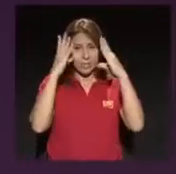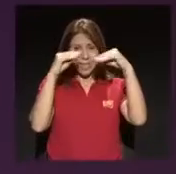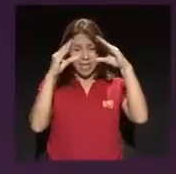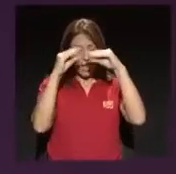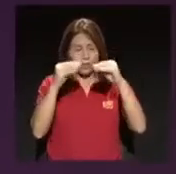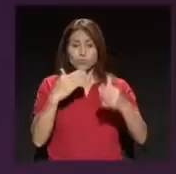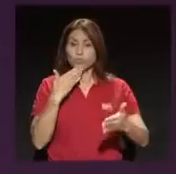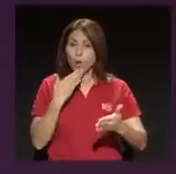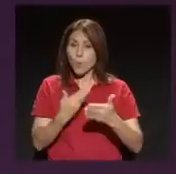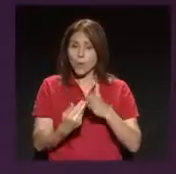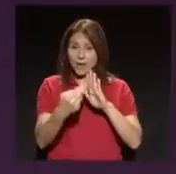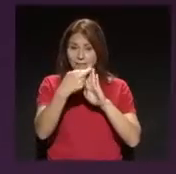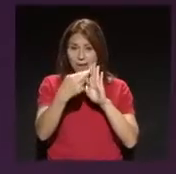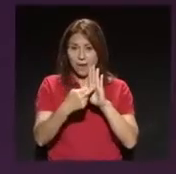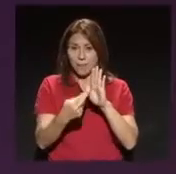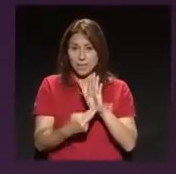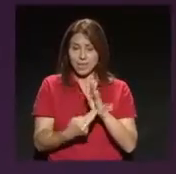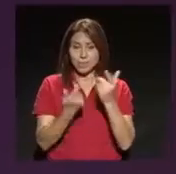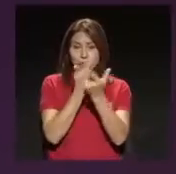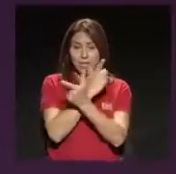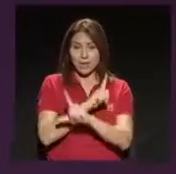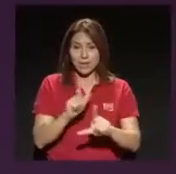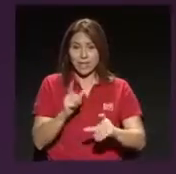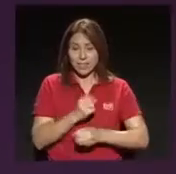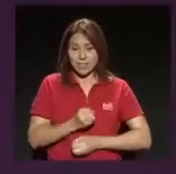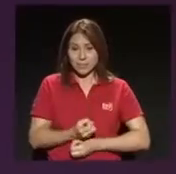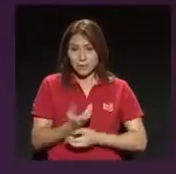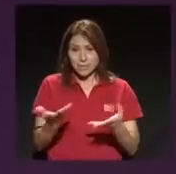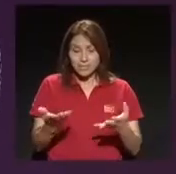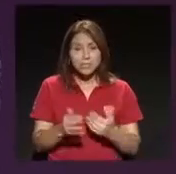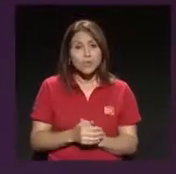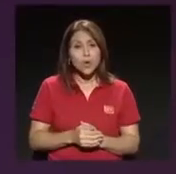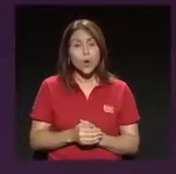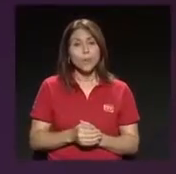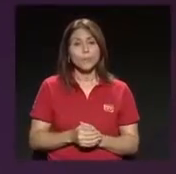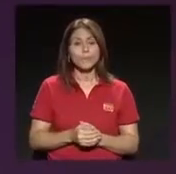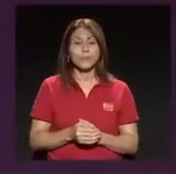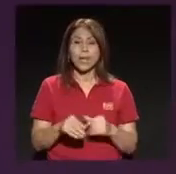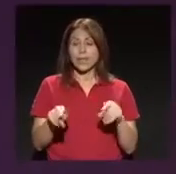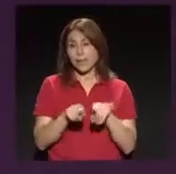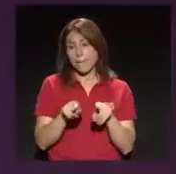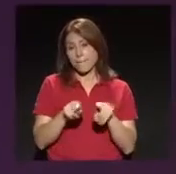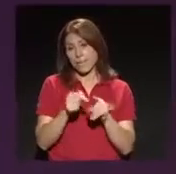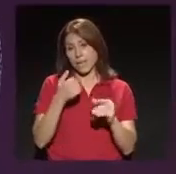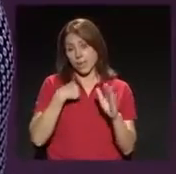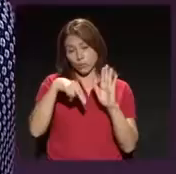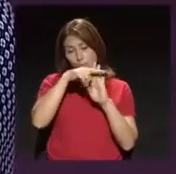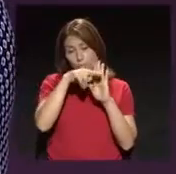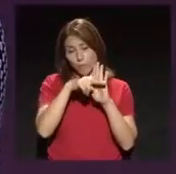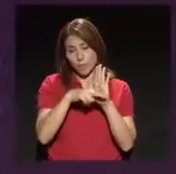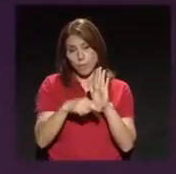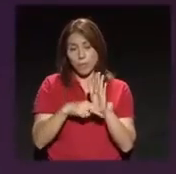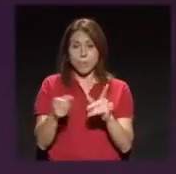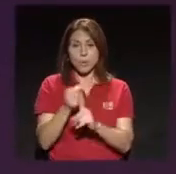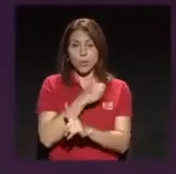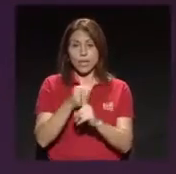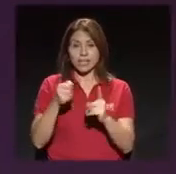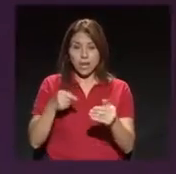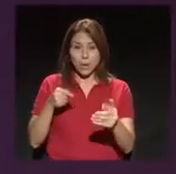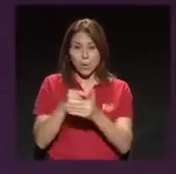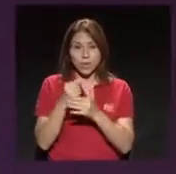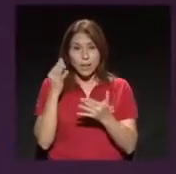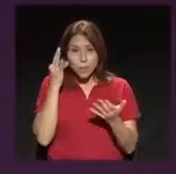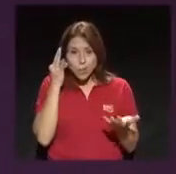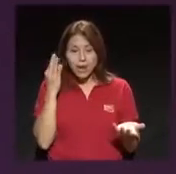reglamentación sobre libertad de expresión, tenemos, digamos, bueno, la regulación sobre violencia contra las mujeres,